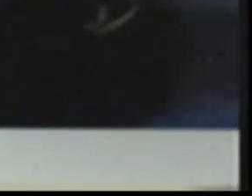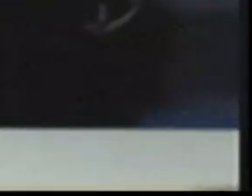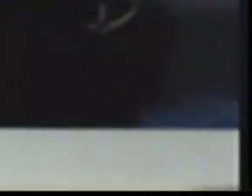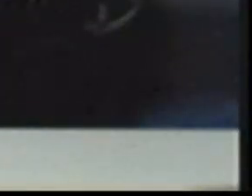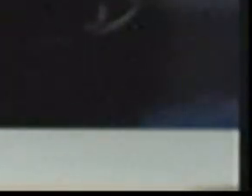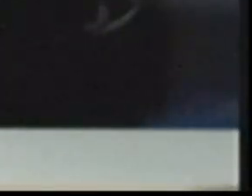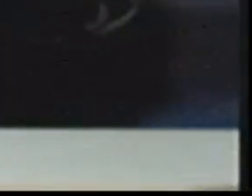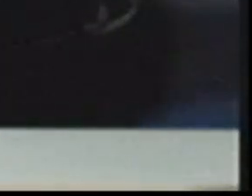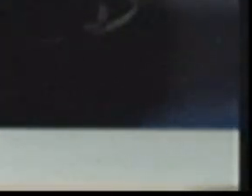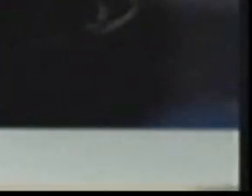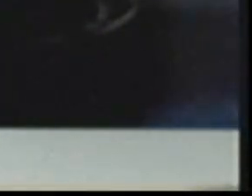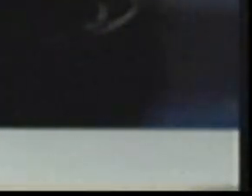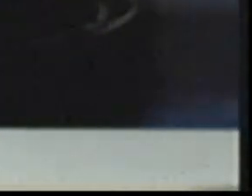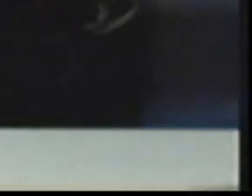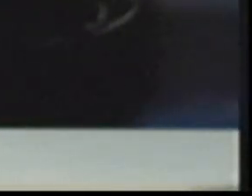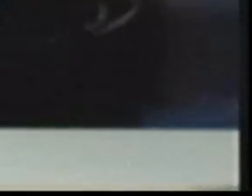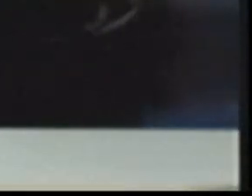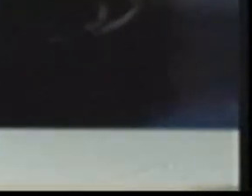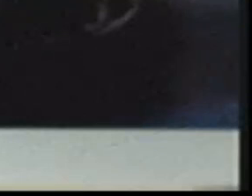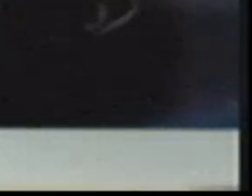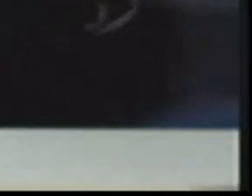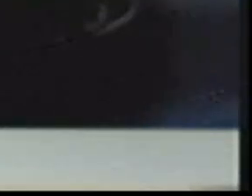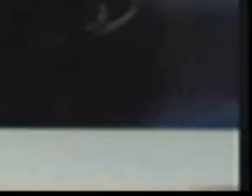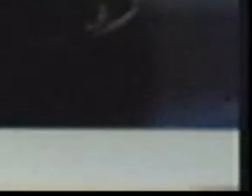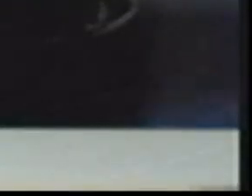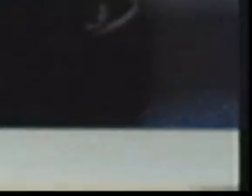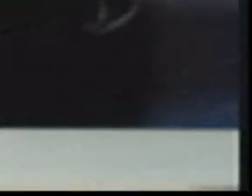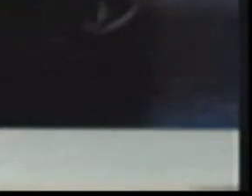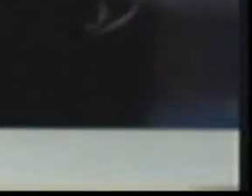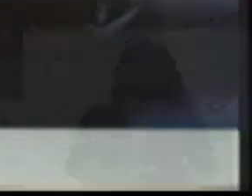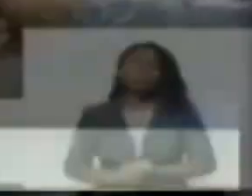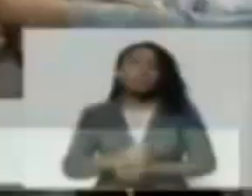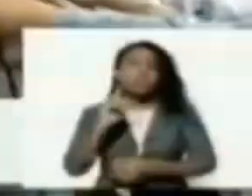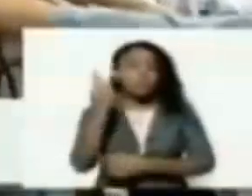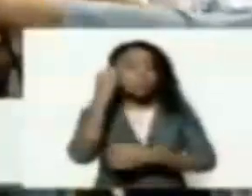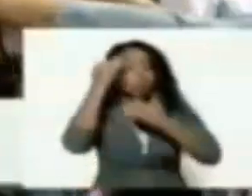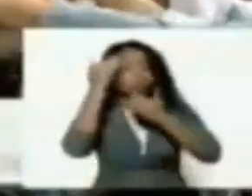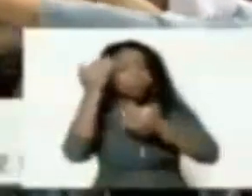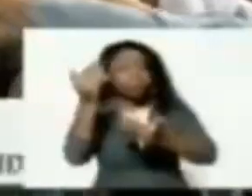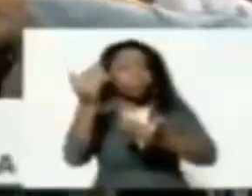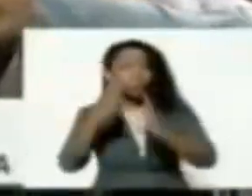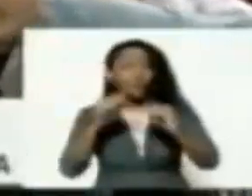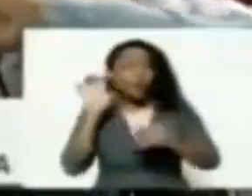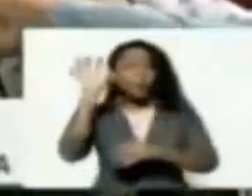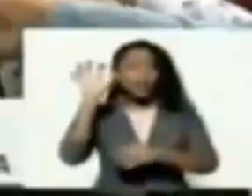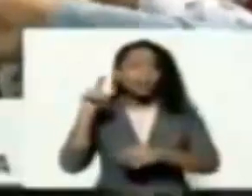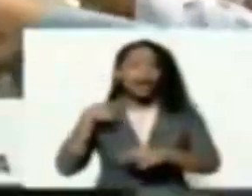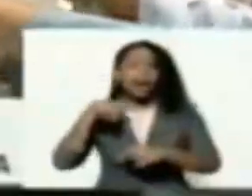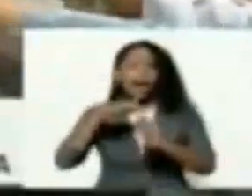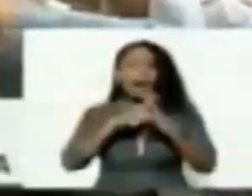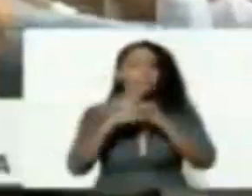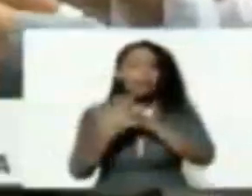Vida celebra Copa 200 años del Bicentenario en Caracas. Deportista de la Patria, todo lo que de una manera u otra en el